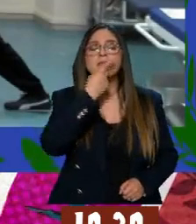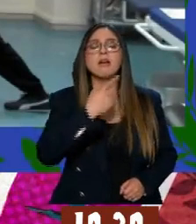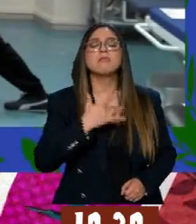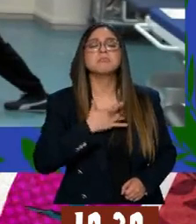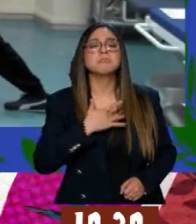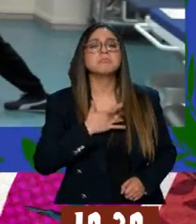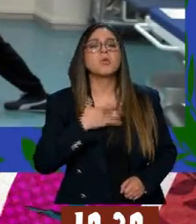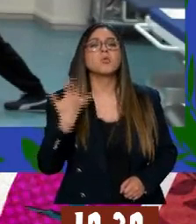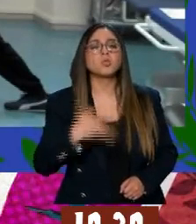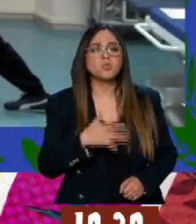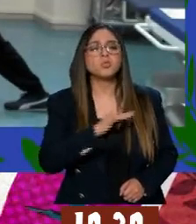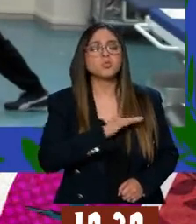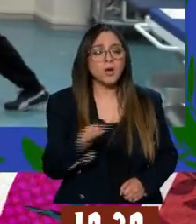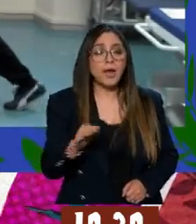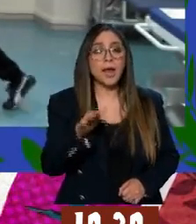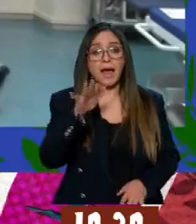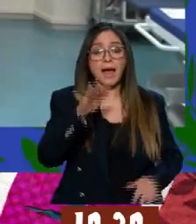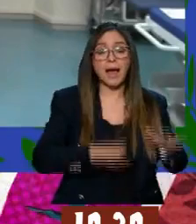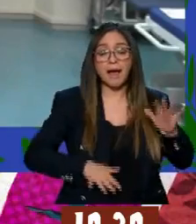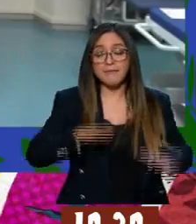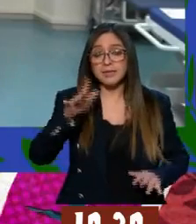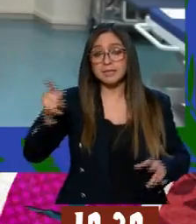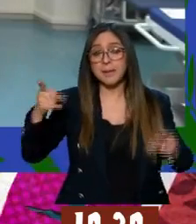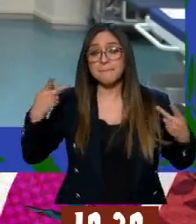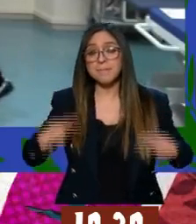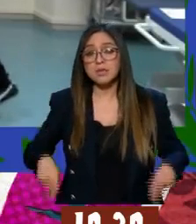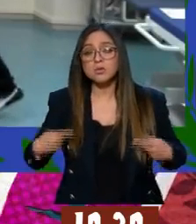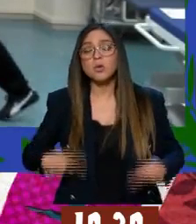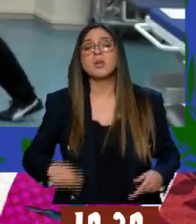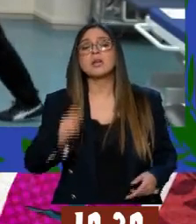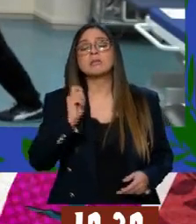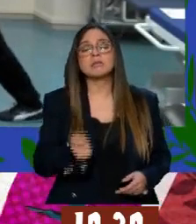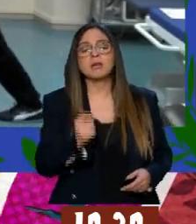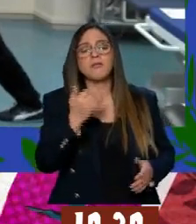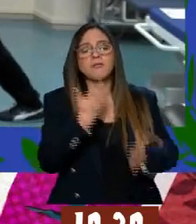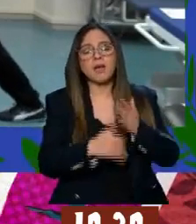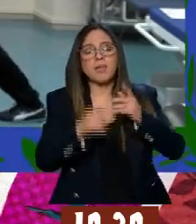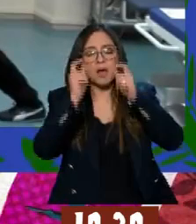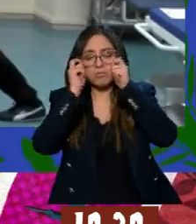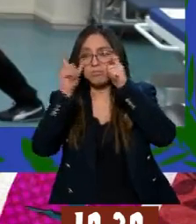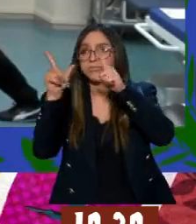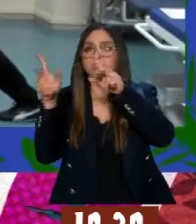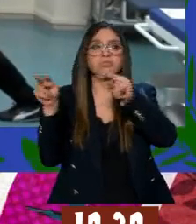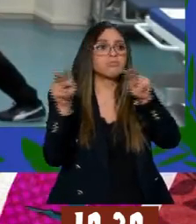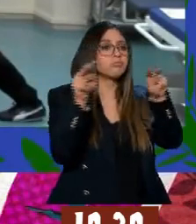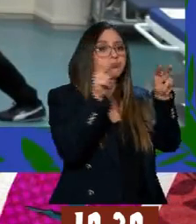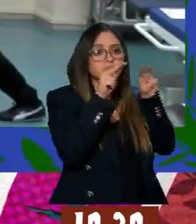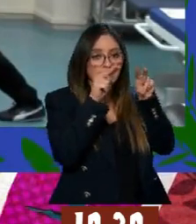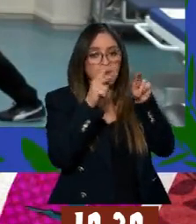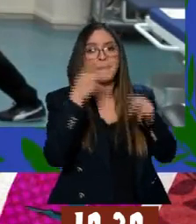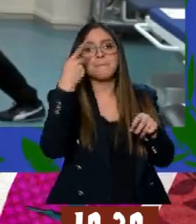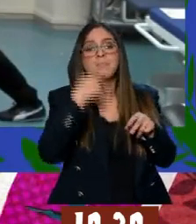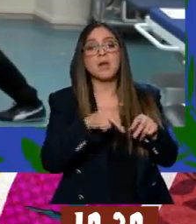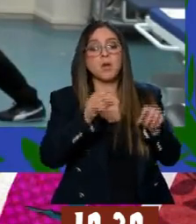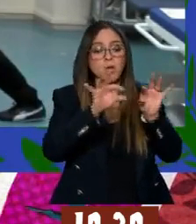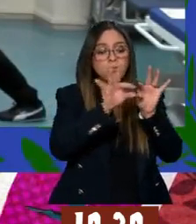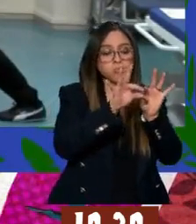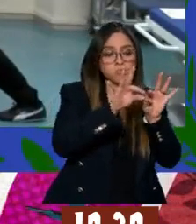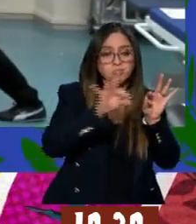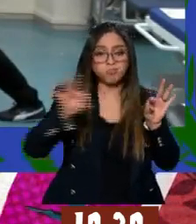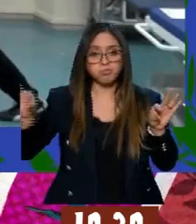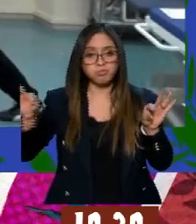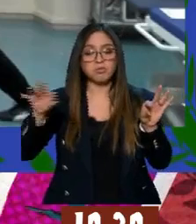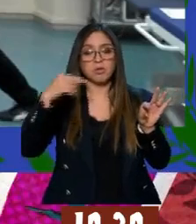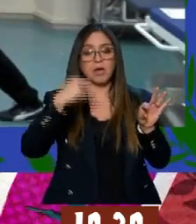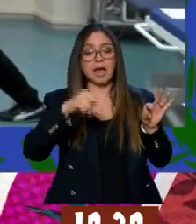palpitaciones, dolor, a veces el paciente puede perder el estado de alerta también cuando... Lo que pasa es que se ocluye una arteria en nuestro corazón.